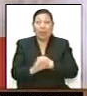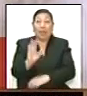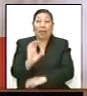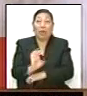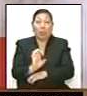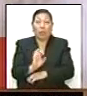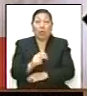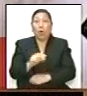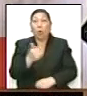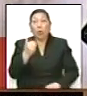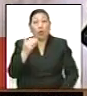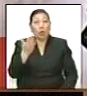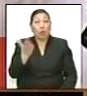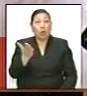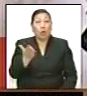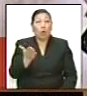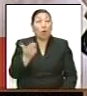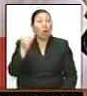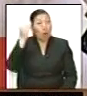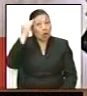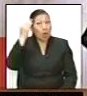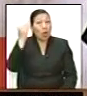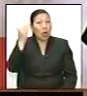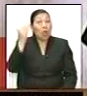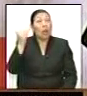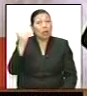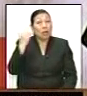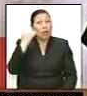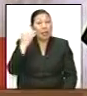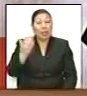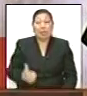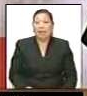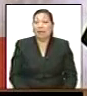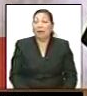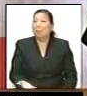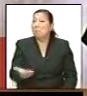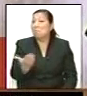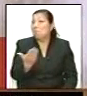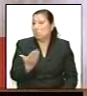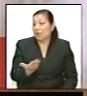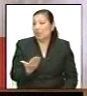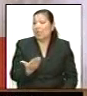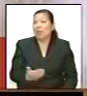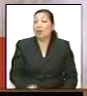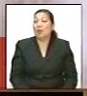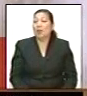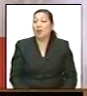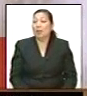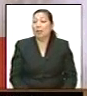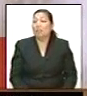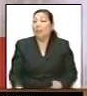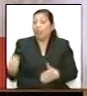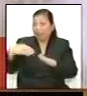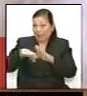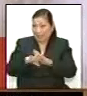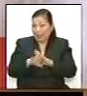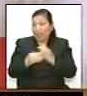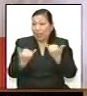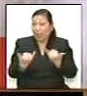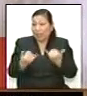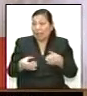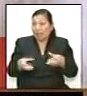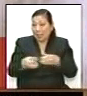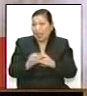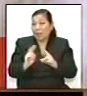corea en sentido inverso corea y ecuador solicitaron constituirse en estados